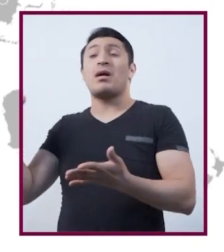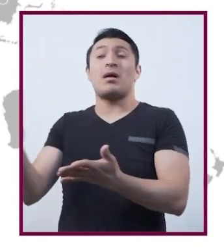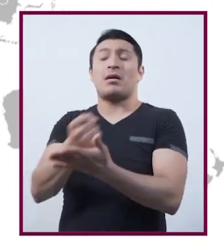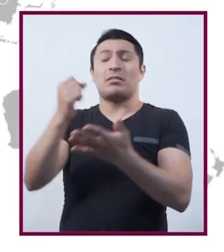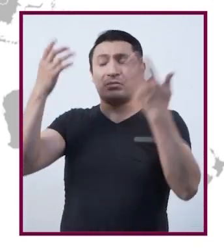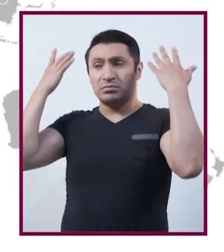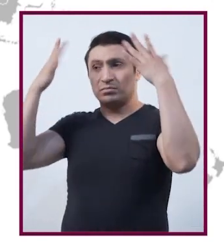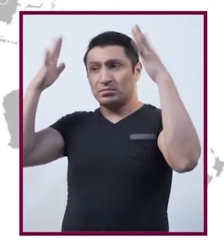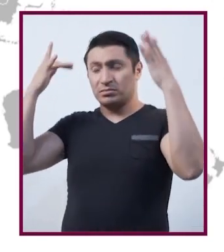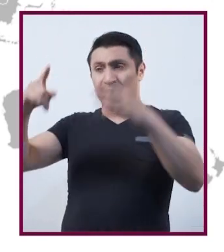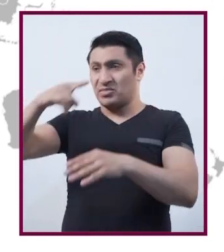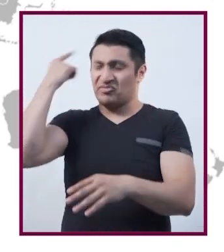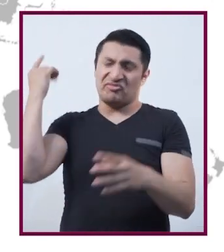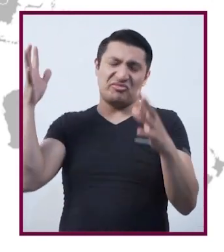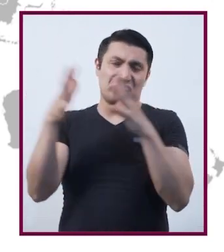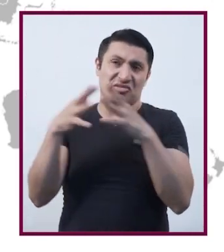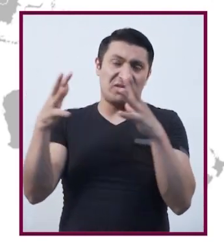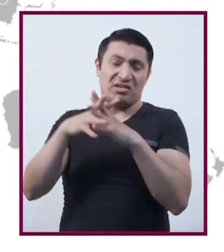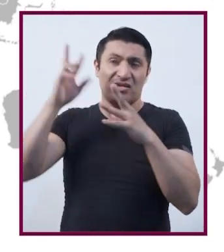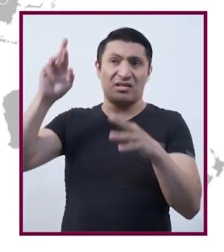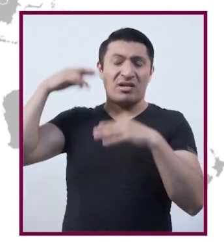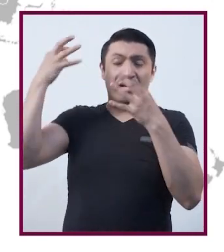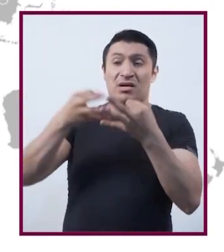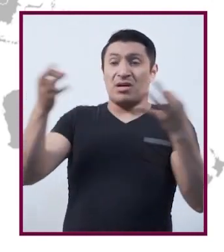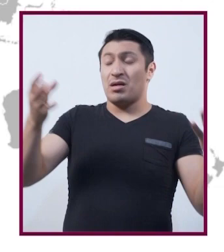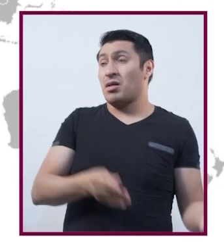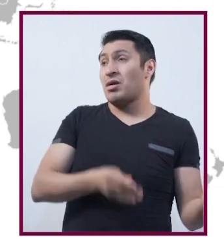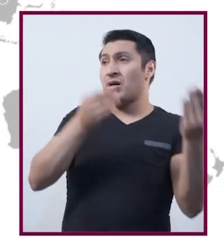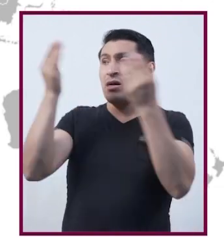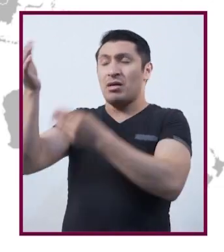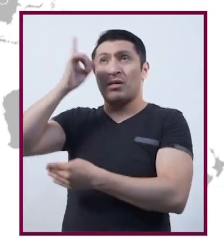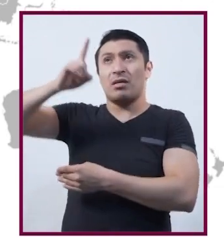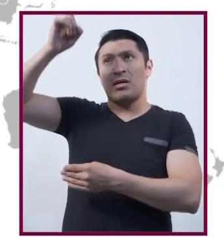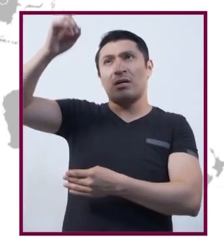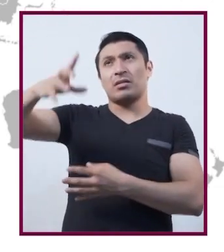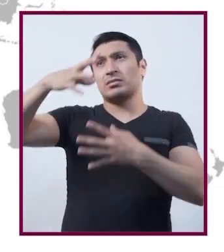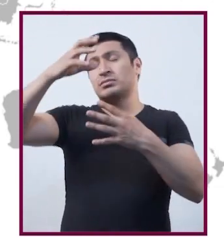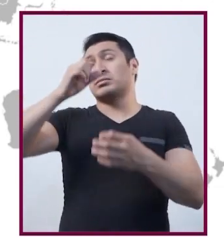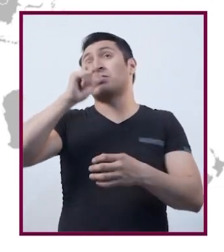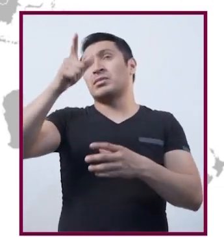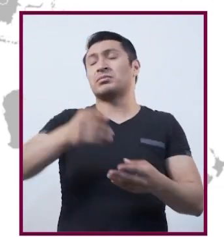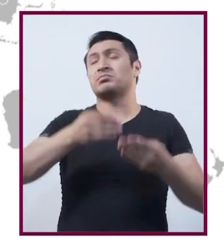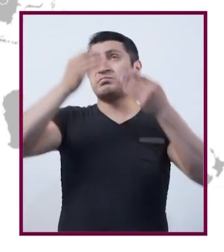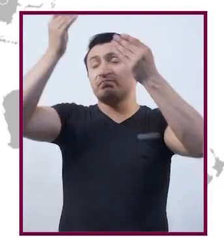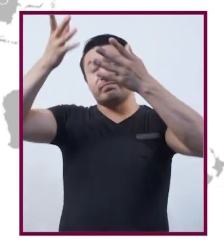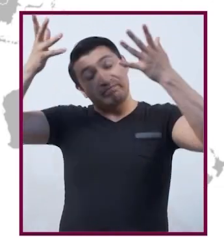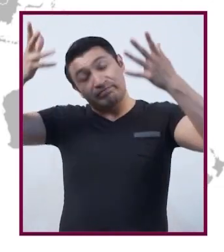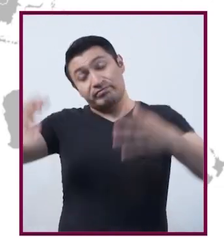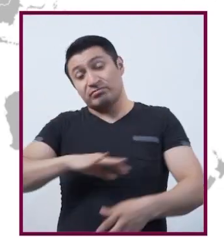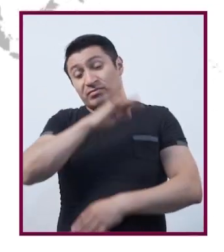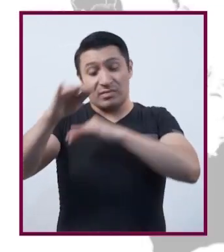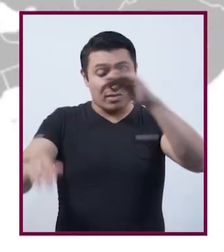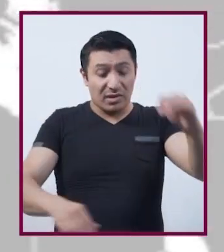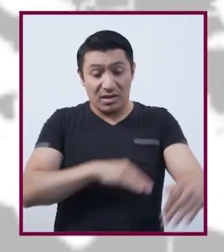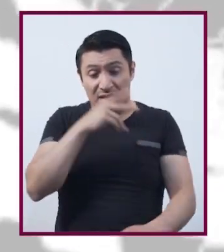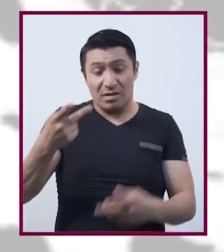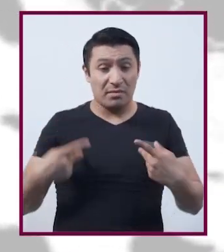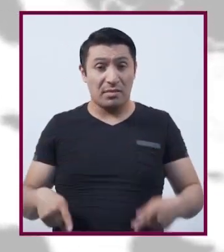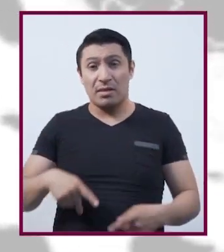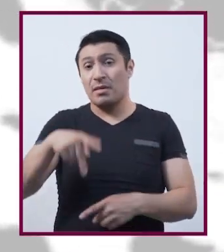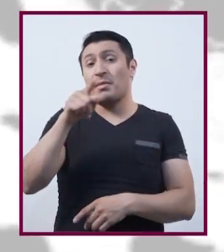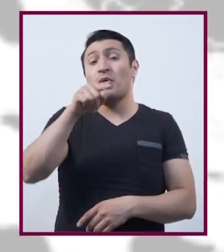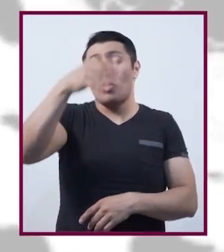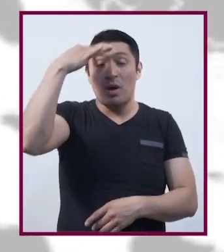Sin embargo, ¿sabías que la mayor parte de esta riqueza no se quedaba en España? Aquí aparece otro eslabón de nuestra